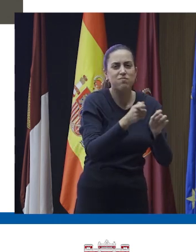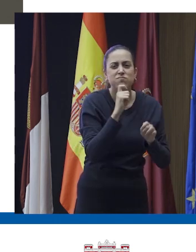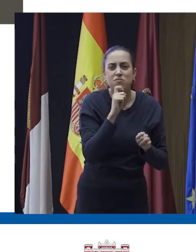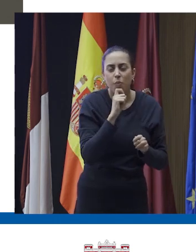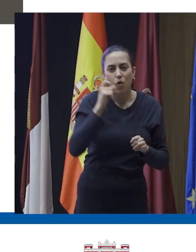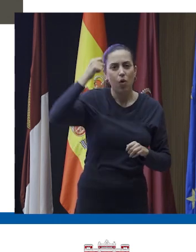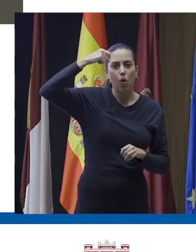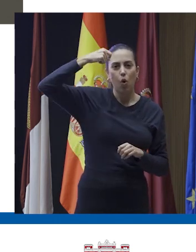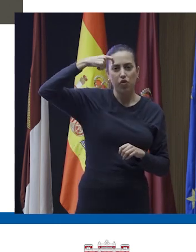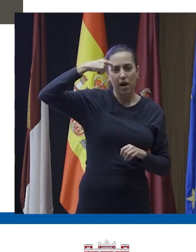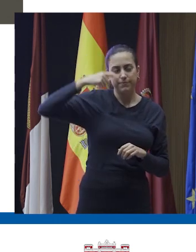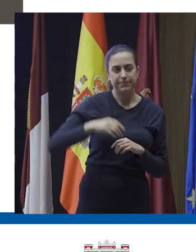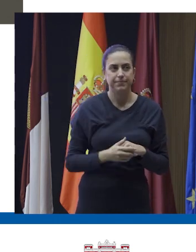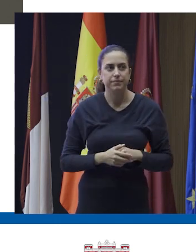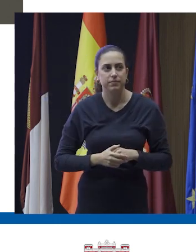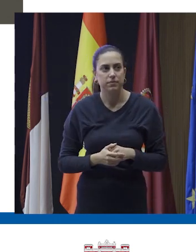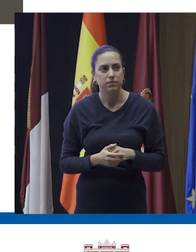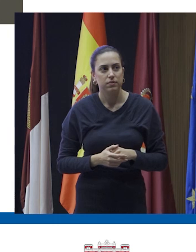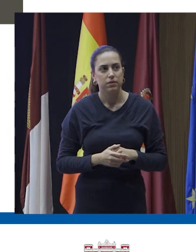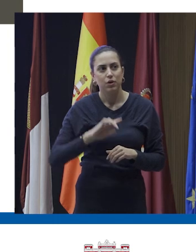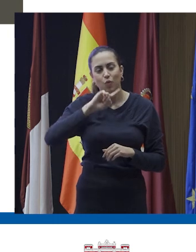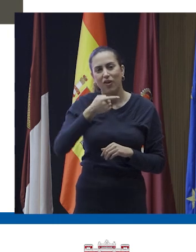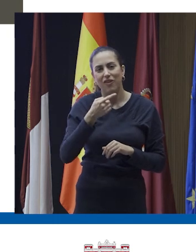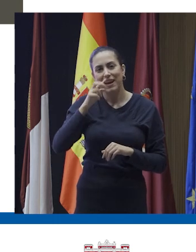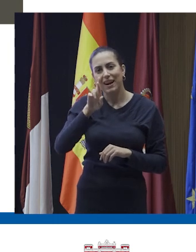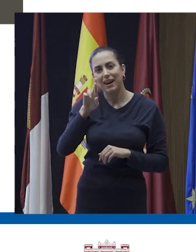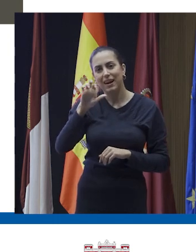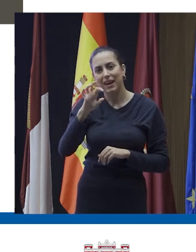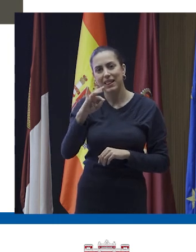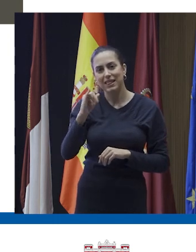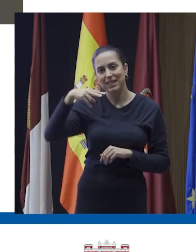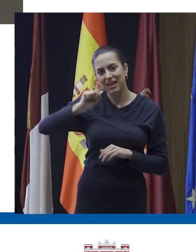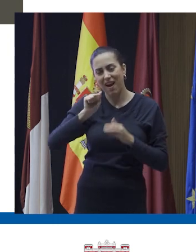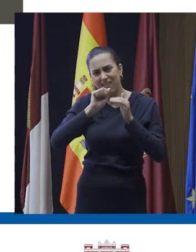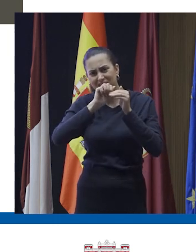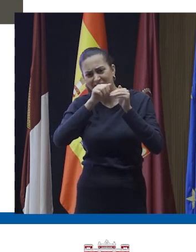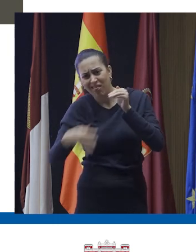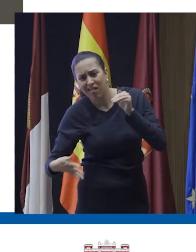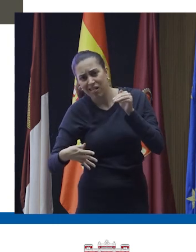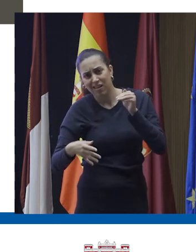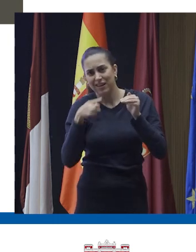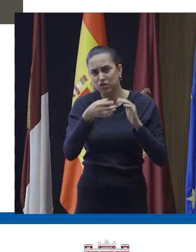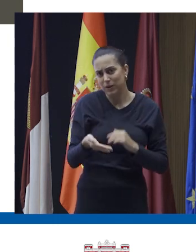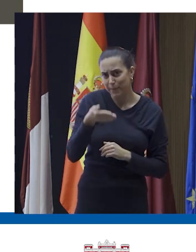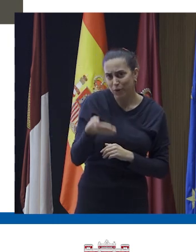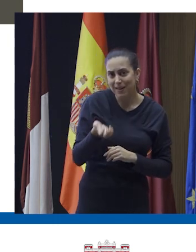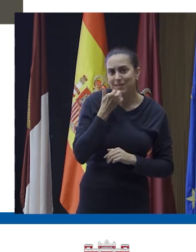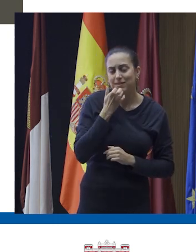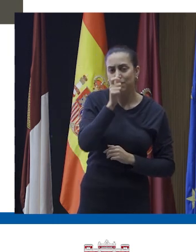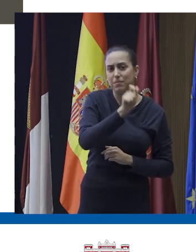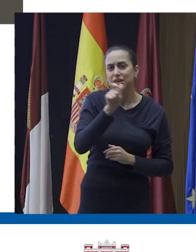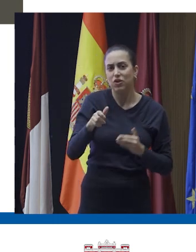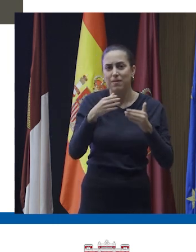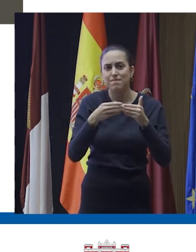con gotas. Y bueno, el desprendimiento de retina es otra cosa, sobre todo muy importante para pacientes que